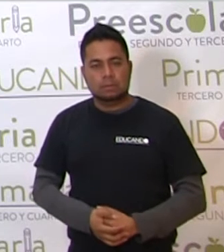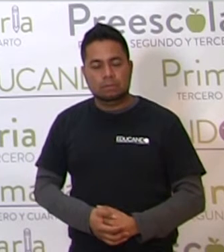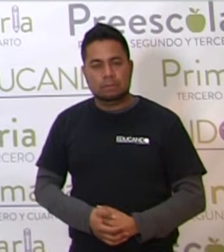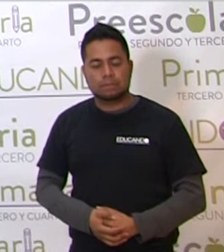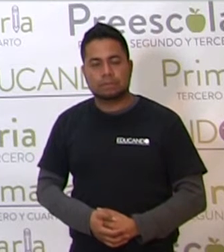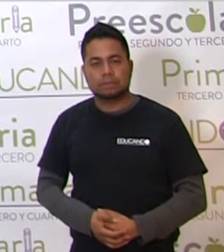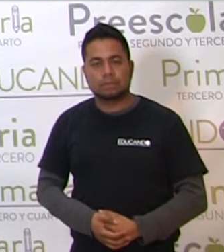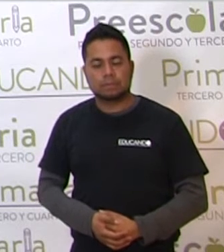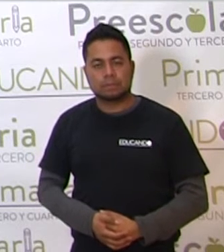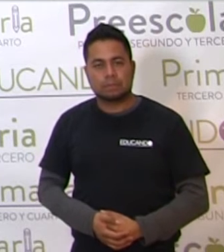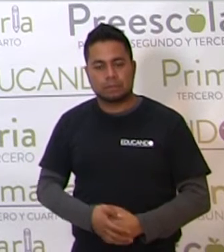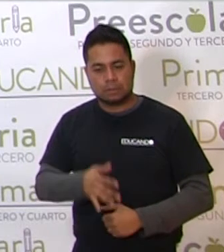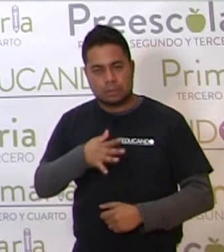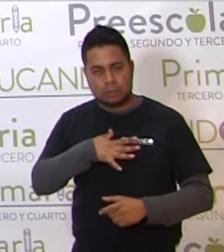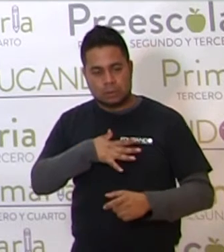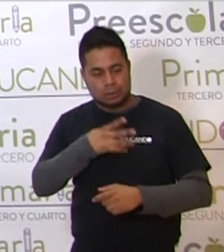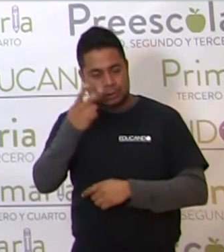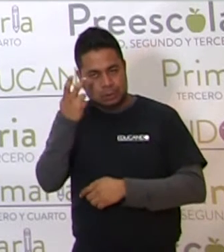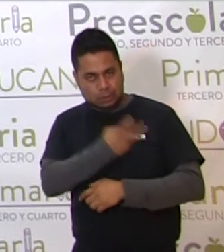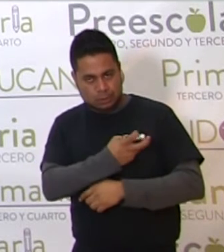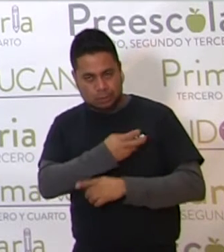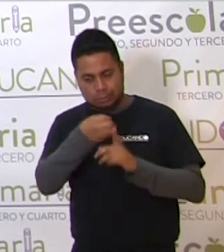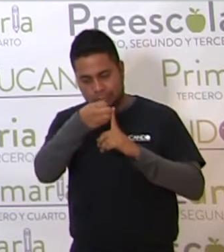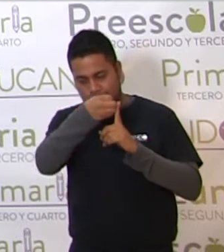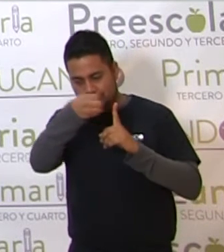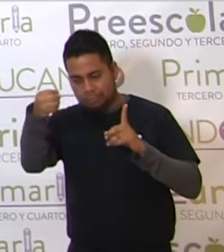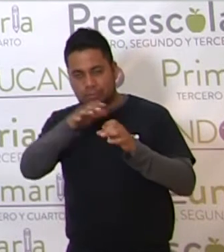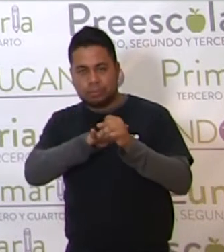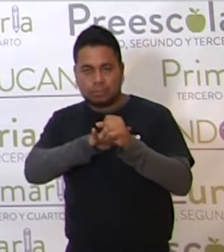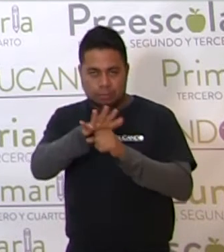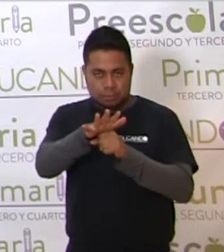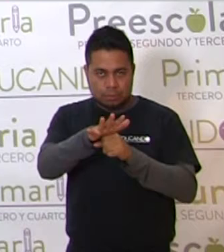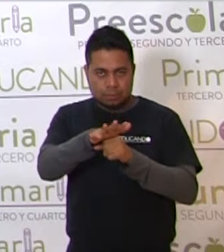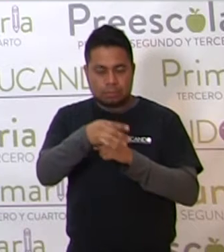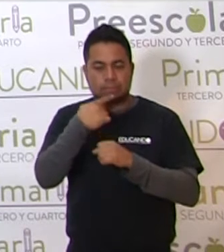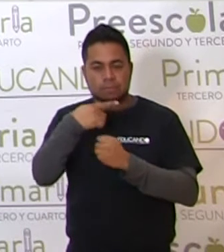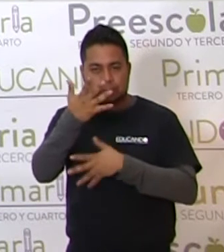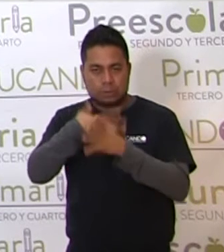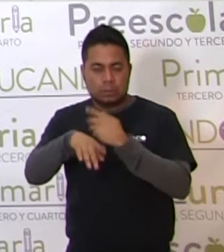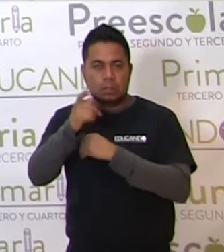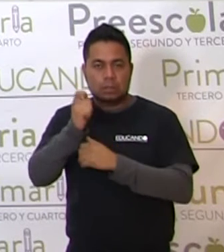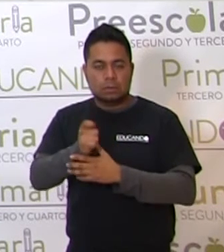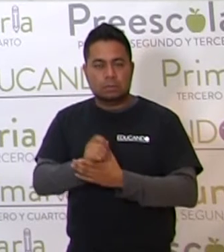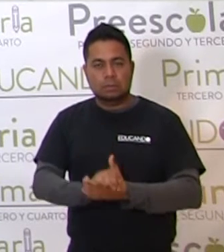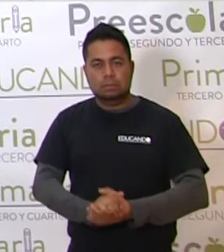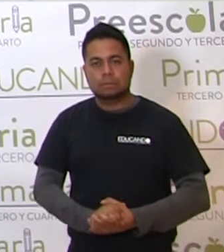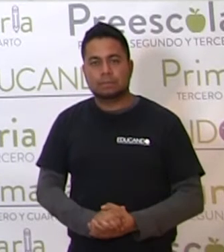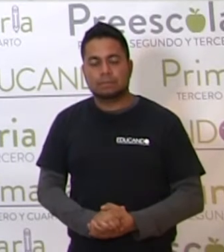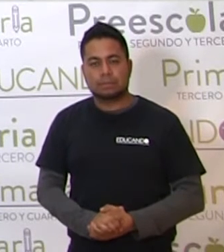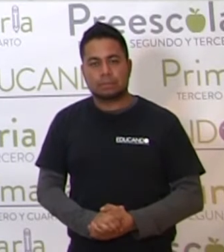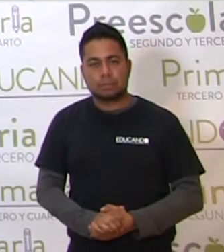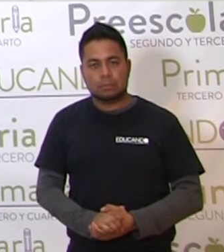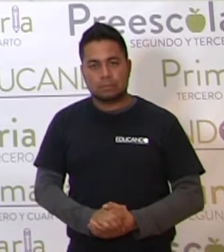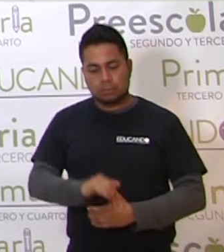siguiente el siguiente verso vamos a escribir el siguiente verso dice así